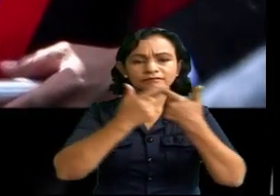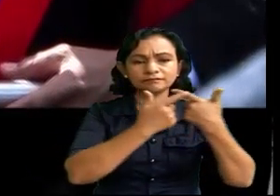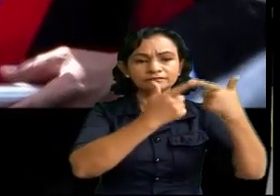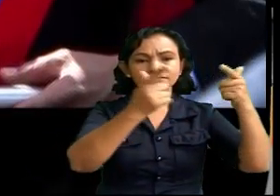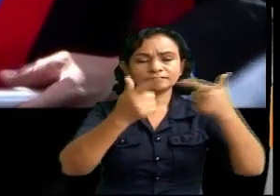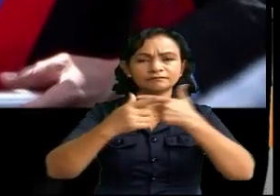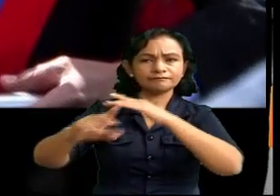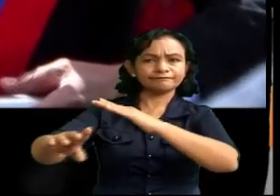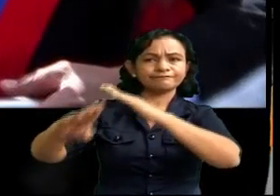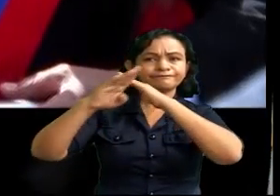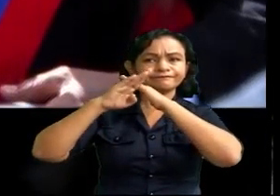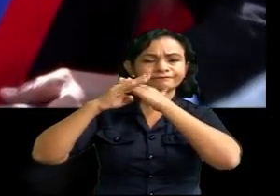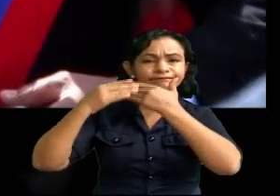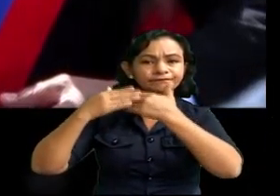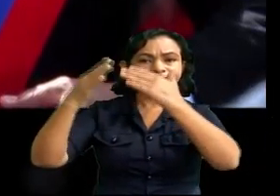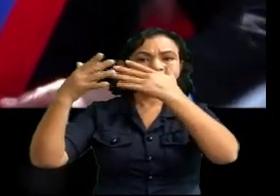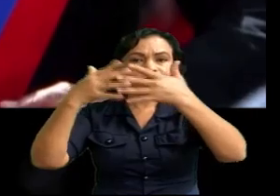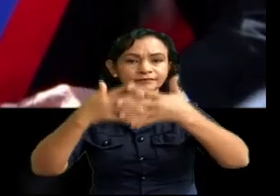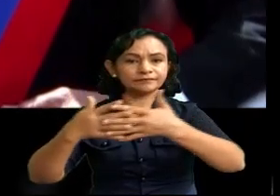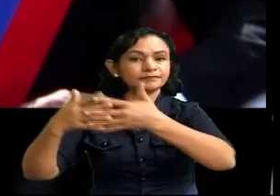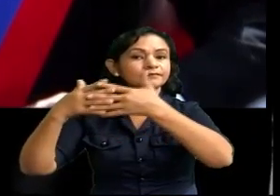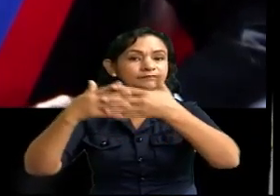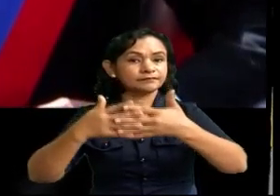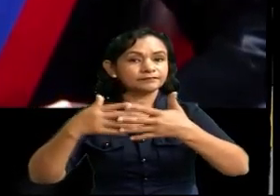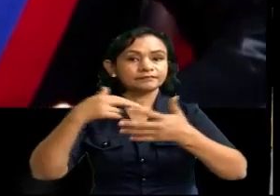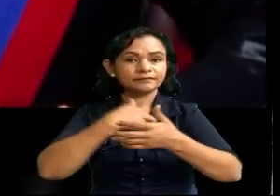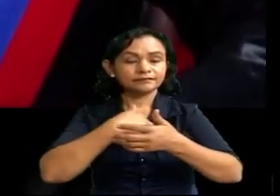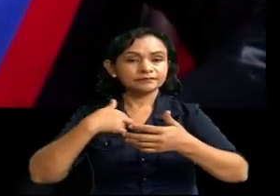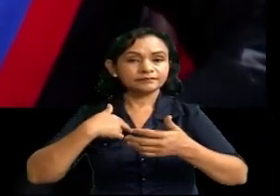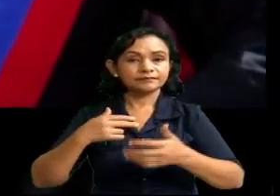del injerencismo imperialista norteamericano.